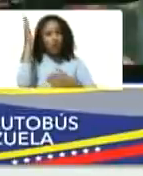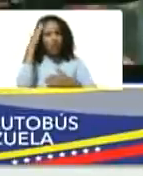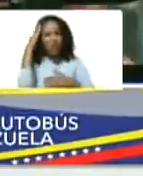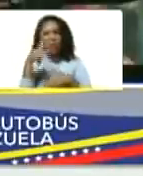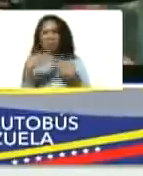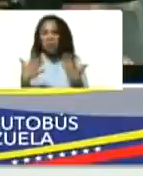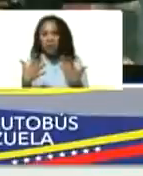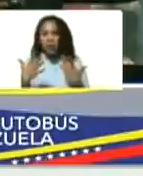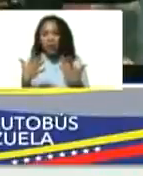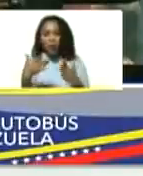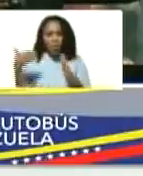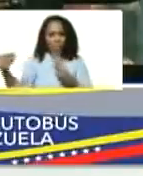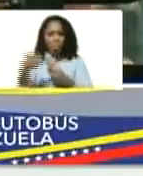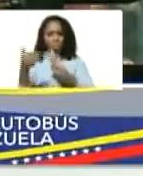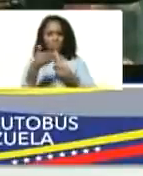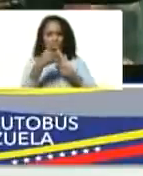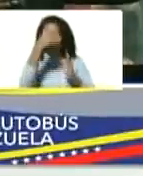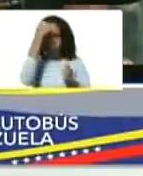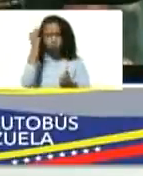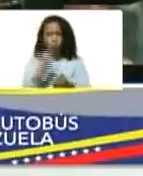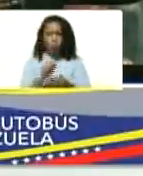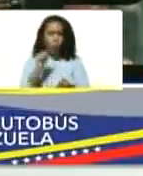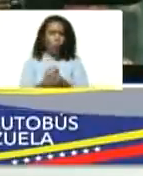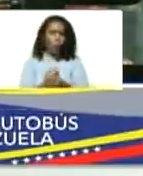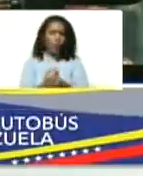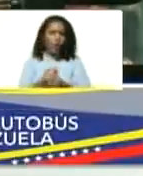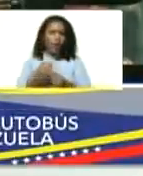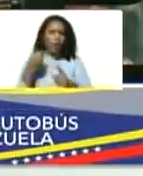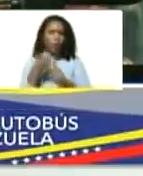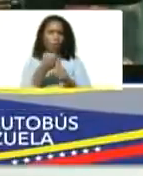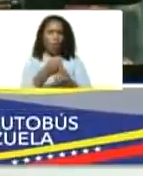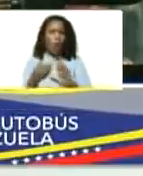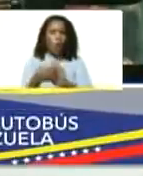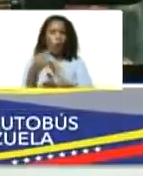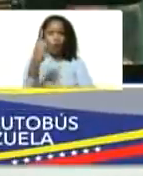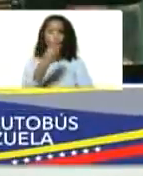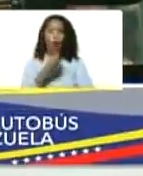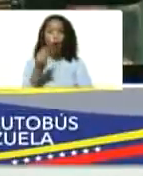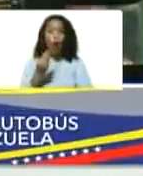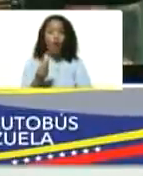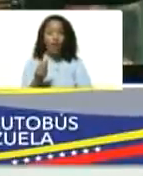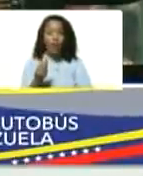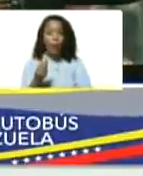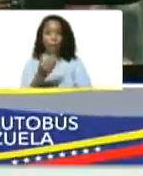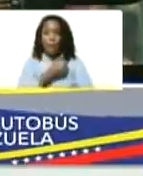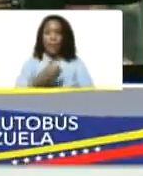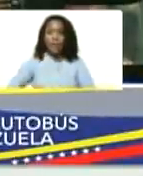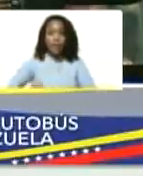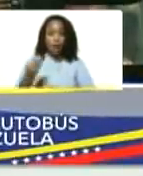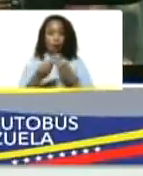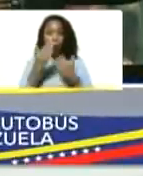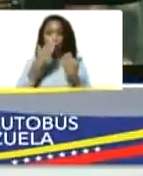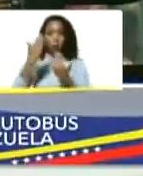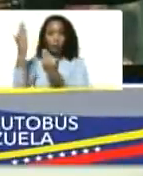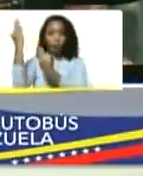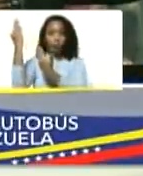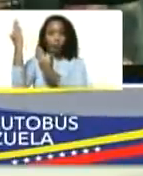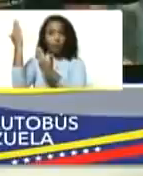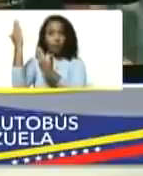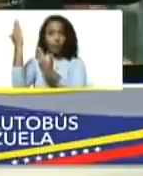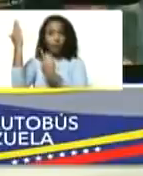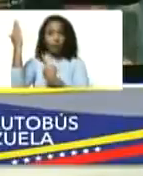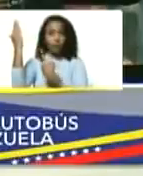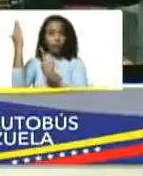hubiera un ensañamiento tan brutal y criminal contra un muchacho un joven presidente como ese que está ahí